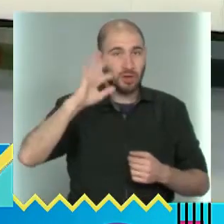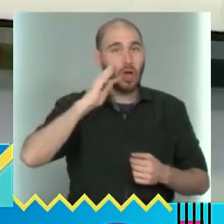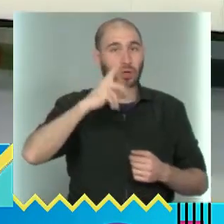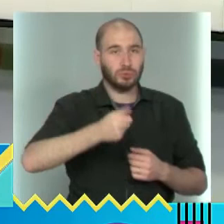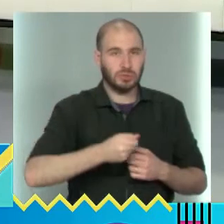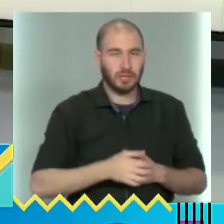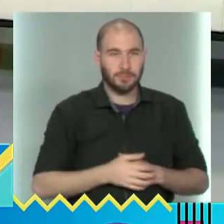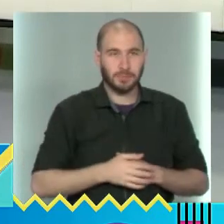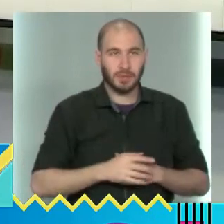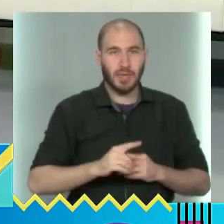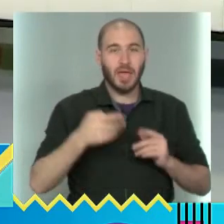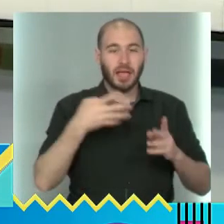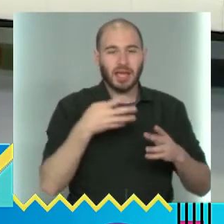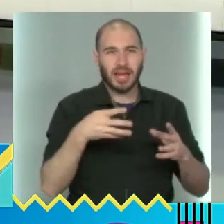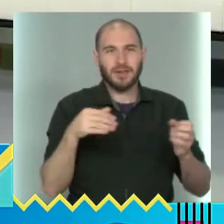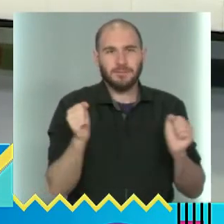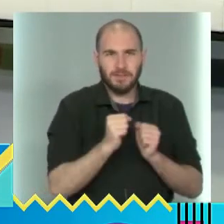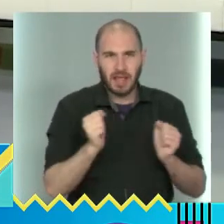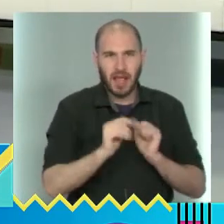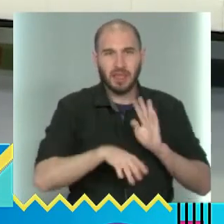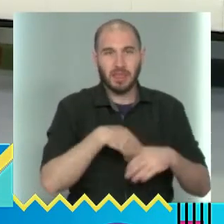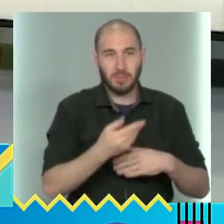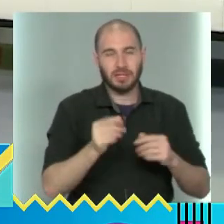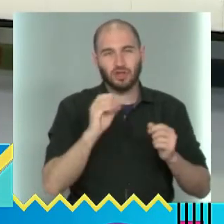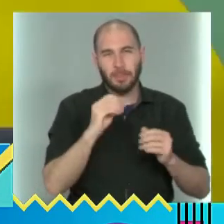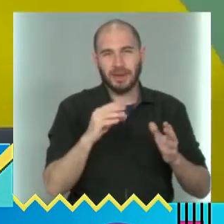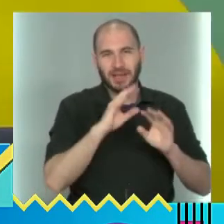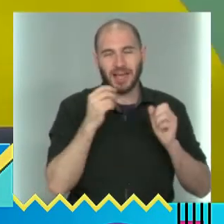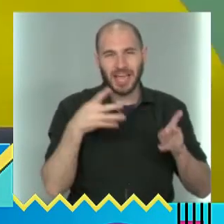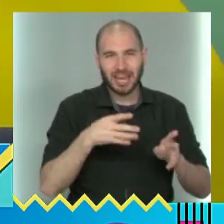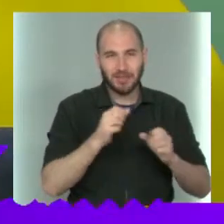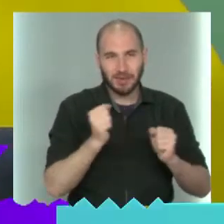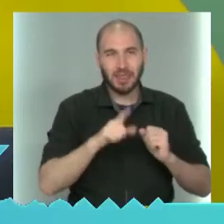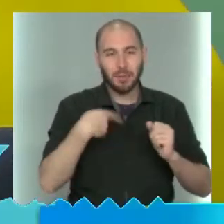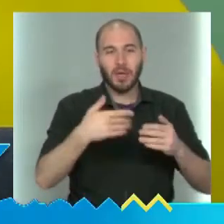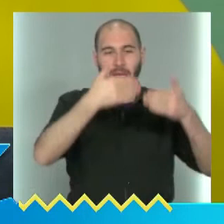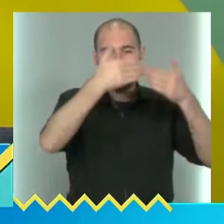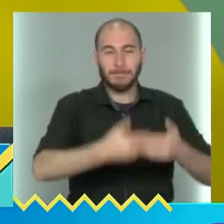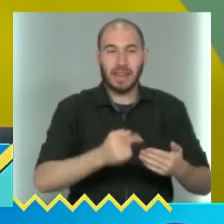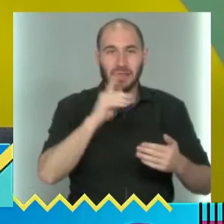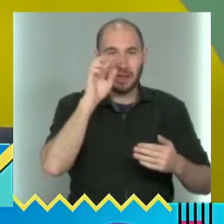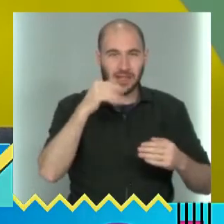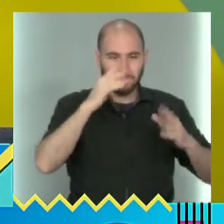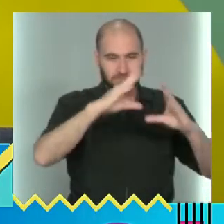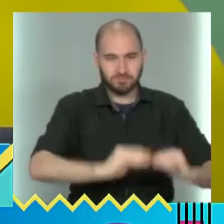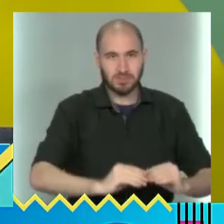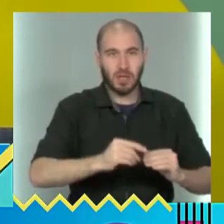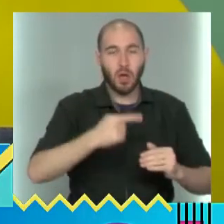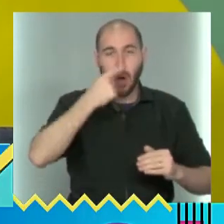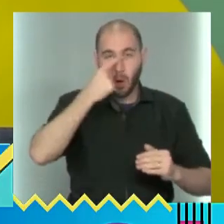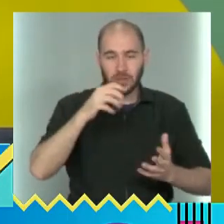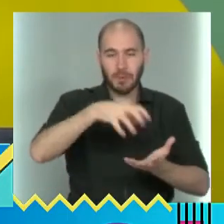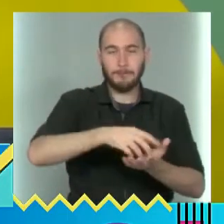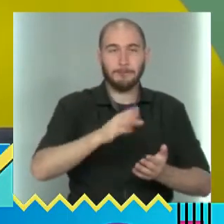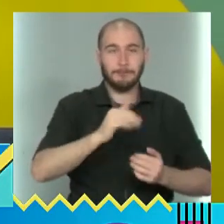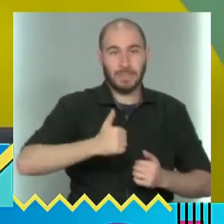Rusia, después de la Guerra Fría, denominada Guerra Fría, después que cae el muro de Berlín, la última base militar que